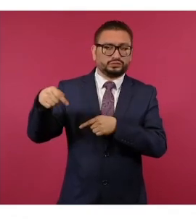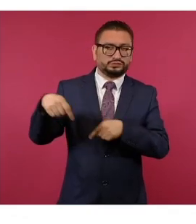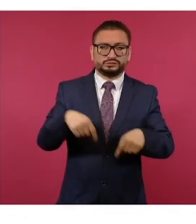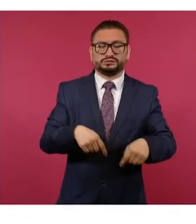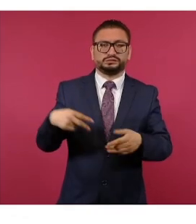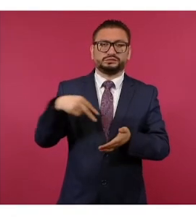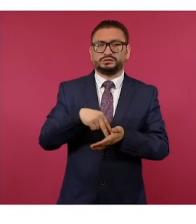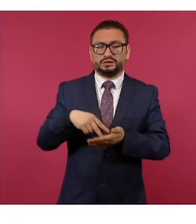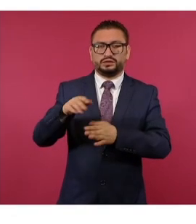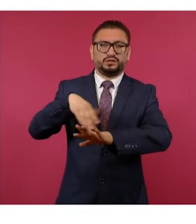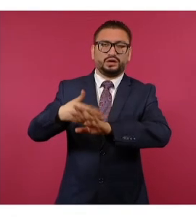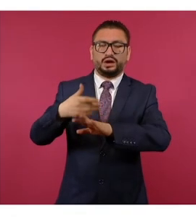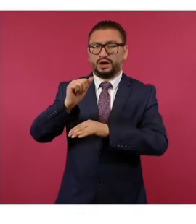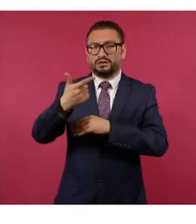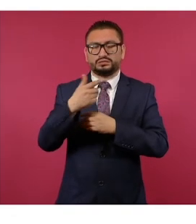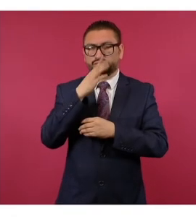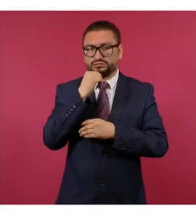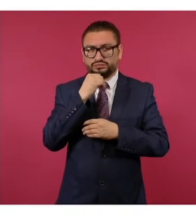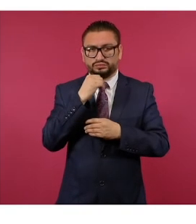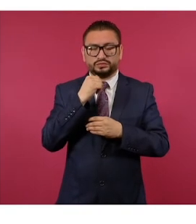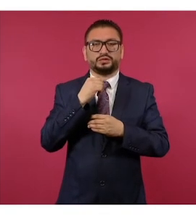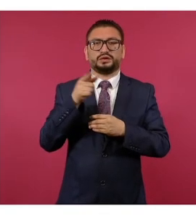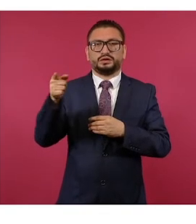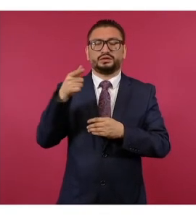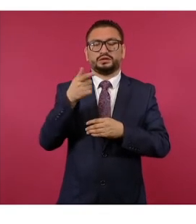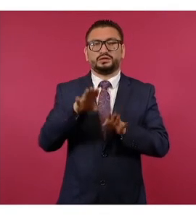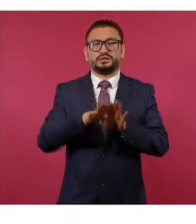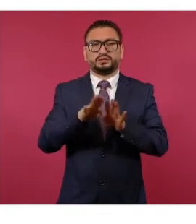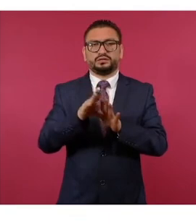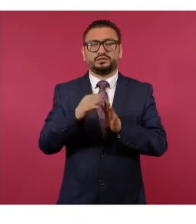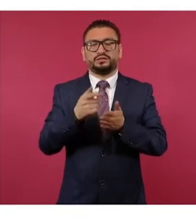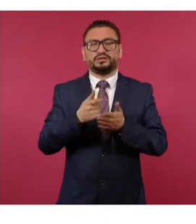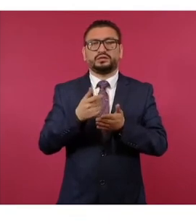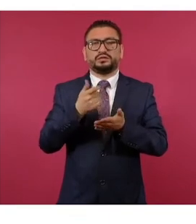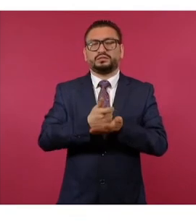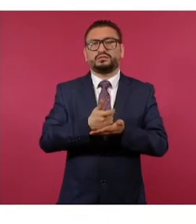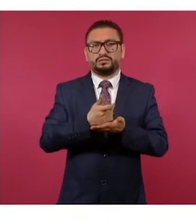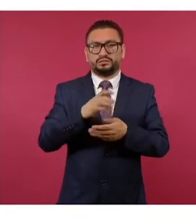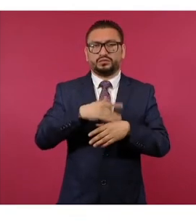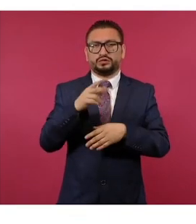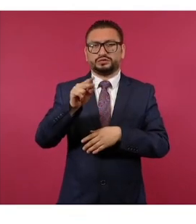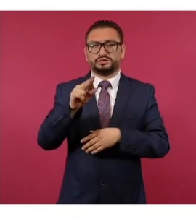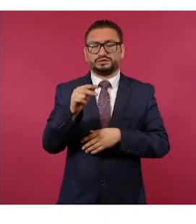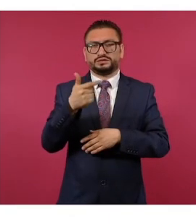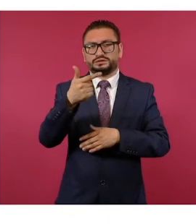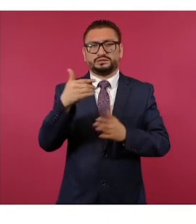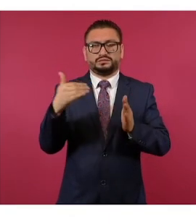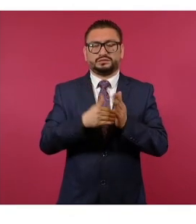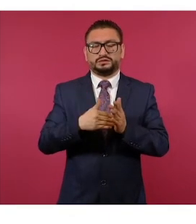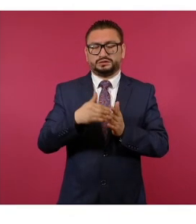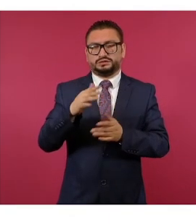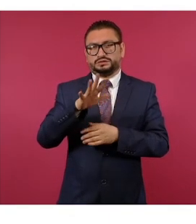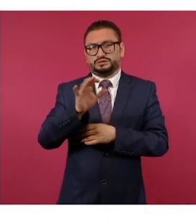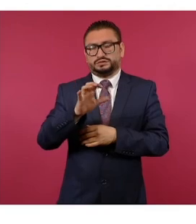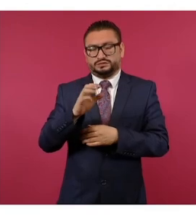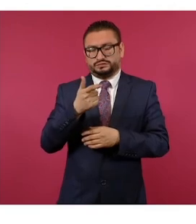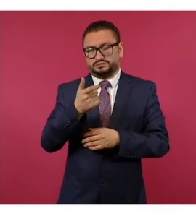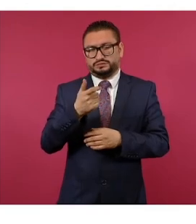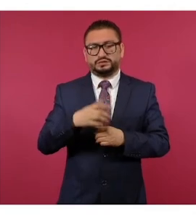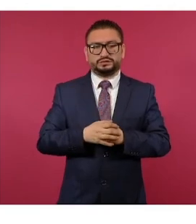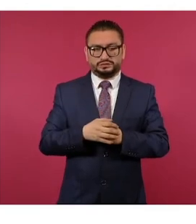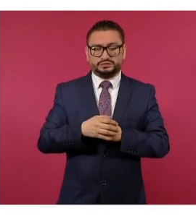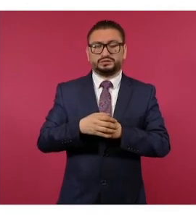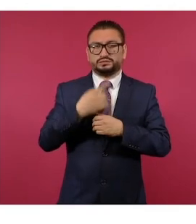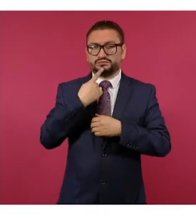que exista en su contra, ello tras pagar una garantía por 87,500 pesos. El amparo